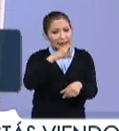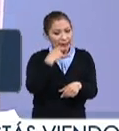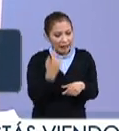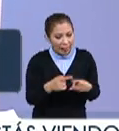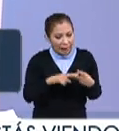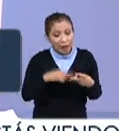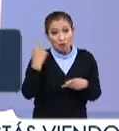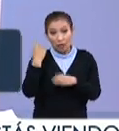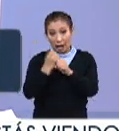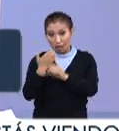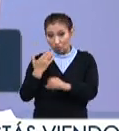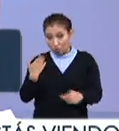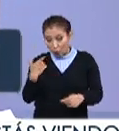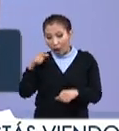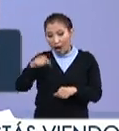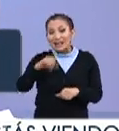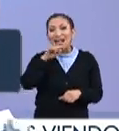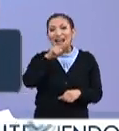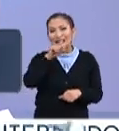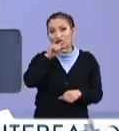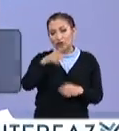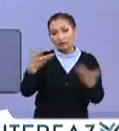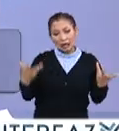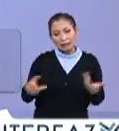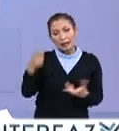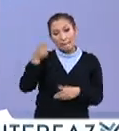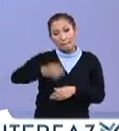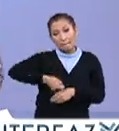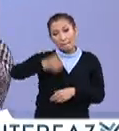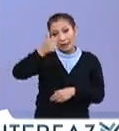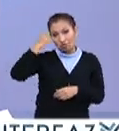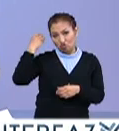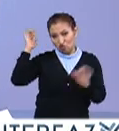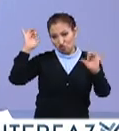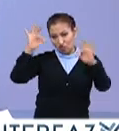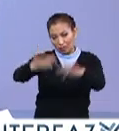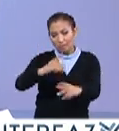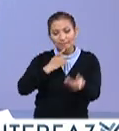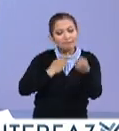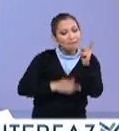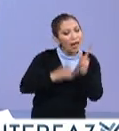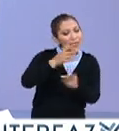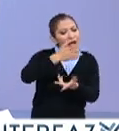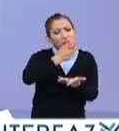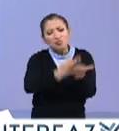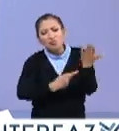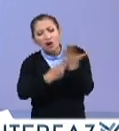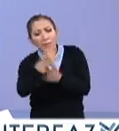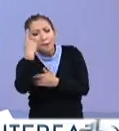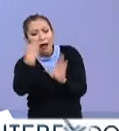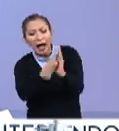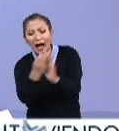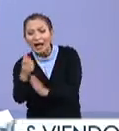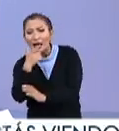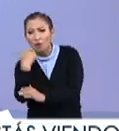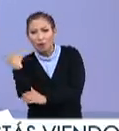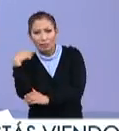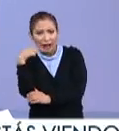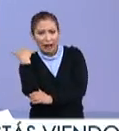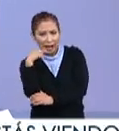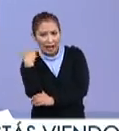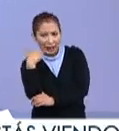Chile y el año pasado en Jalisco se realizó este foro, este diálogo de políticas en